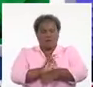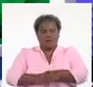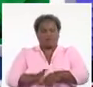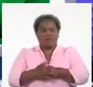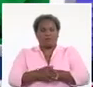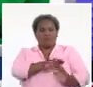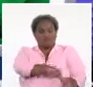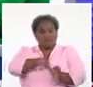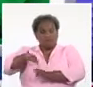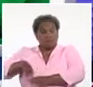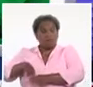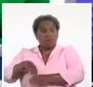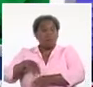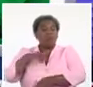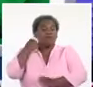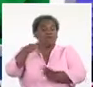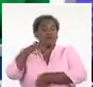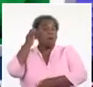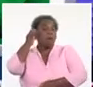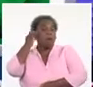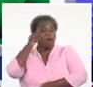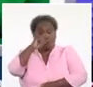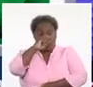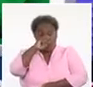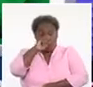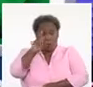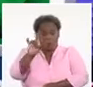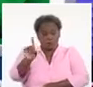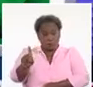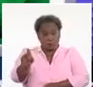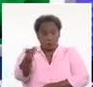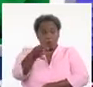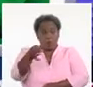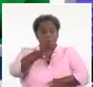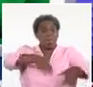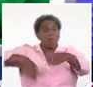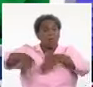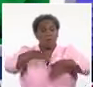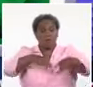una paciente de 91 años de edad del municipio Playa,